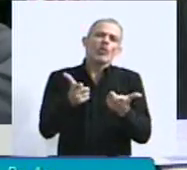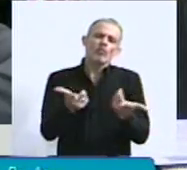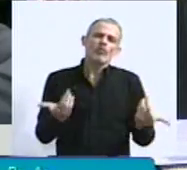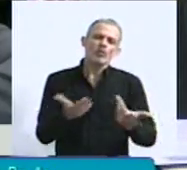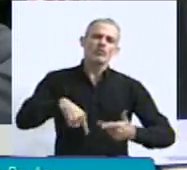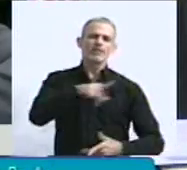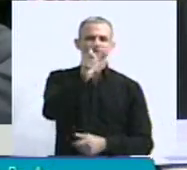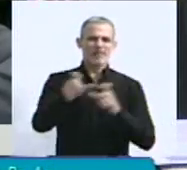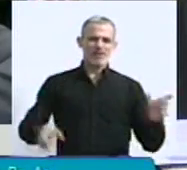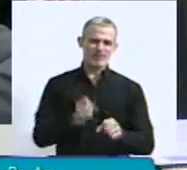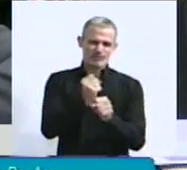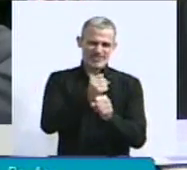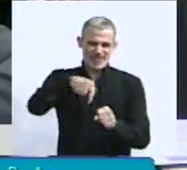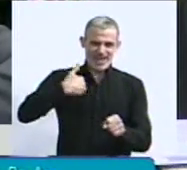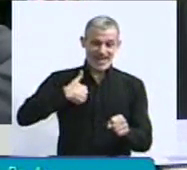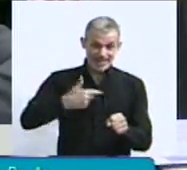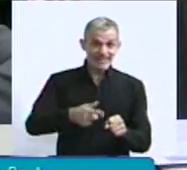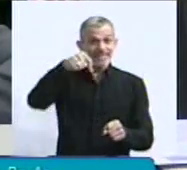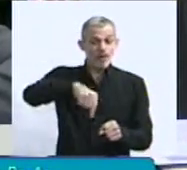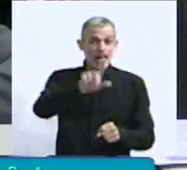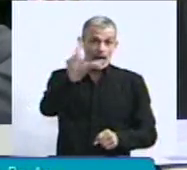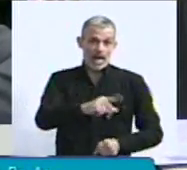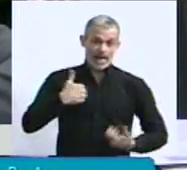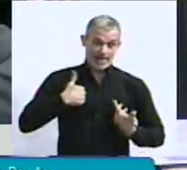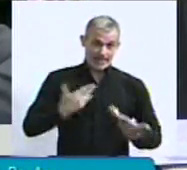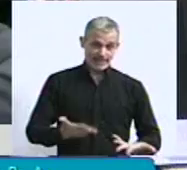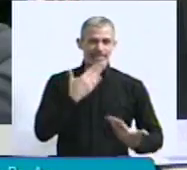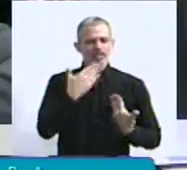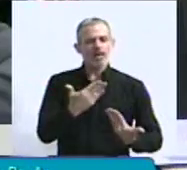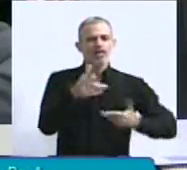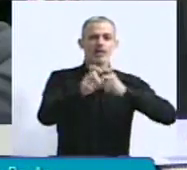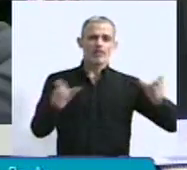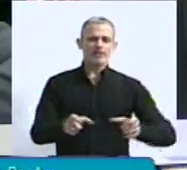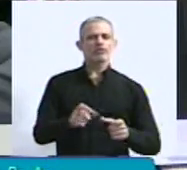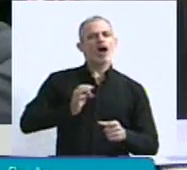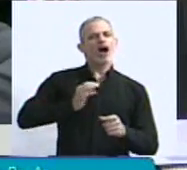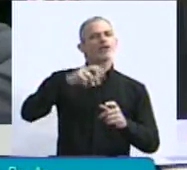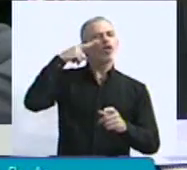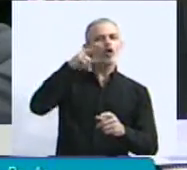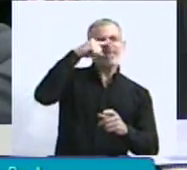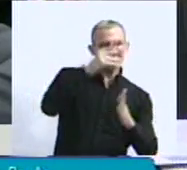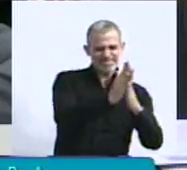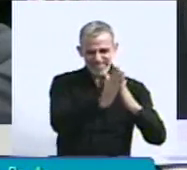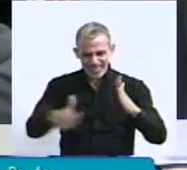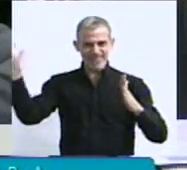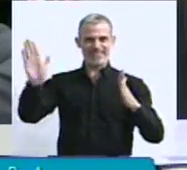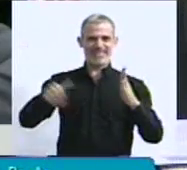Afortunadamente para los trabajadores argentinos, para este país, desde el 2007 en